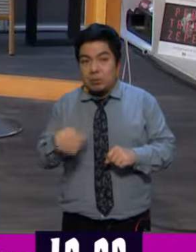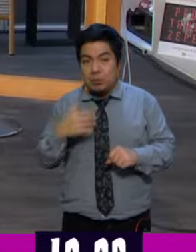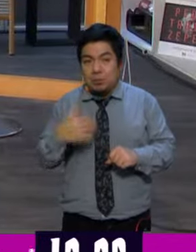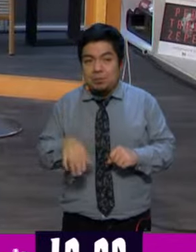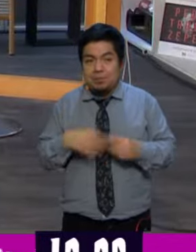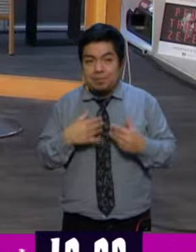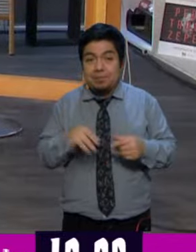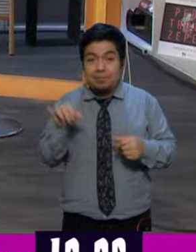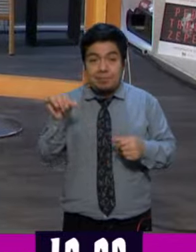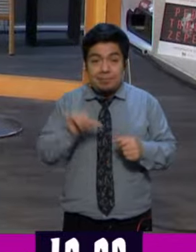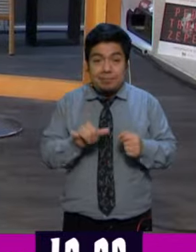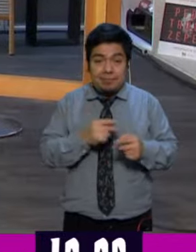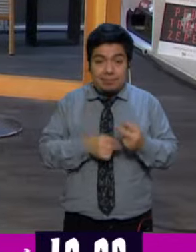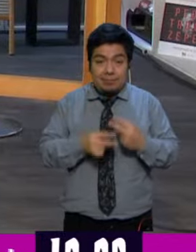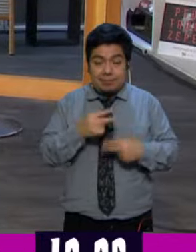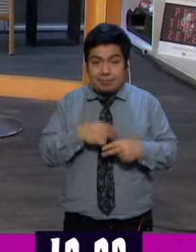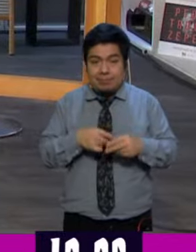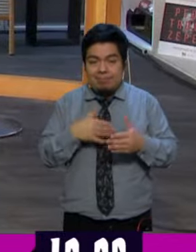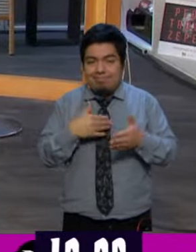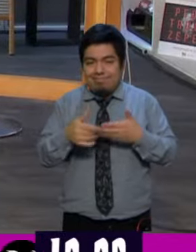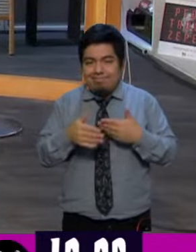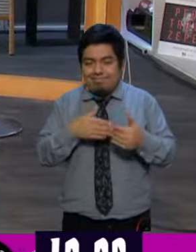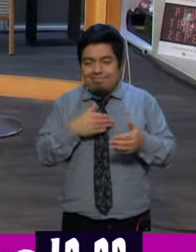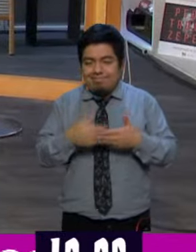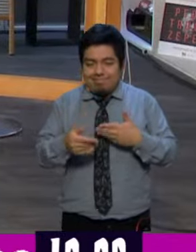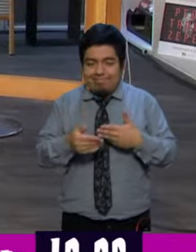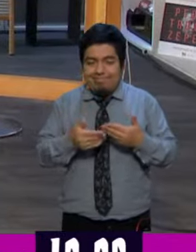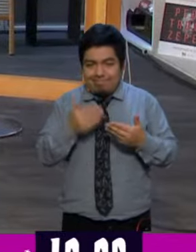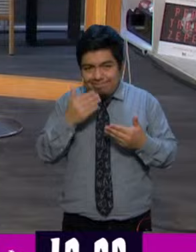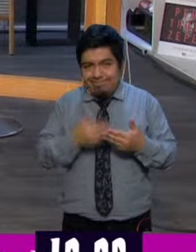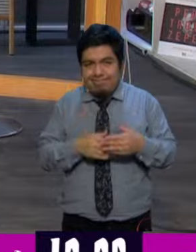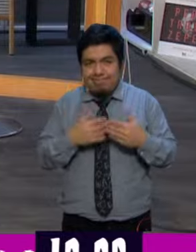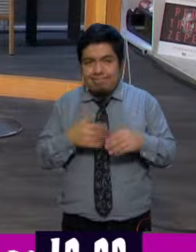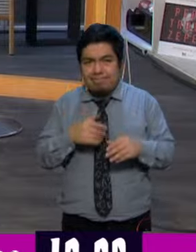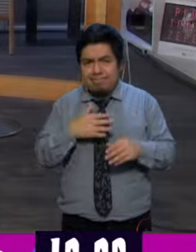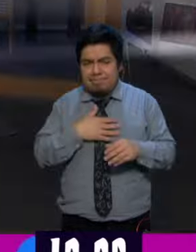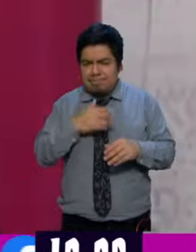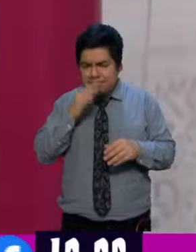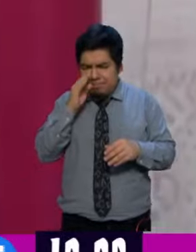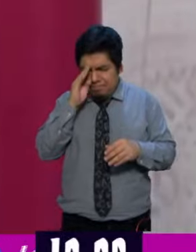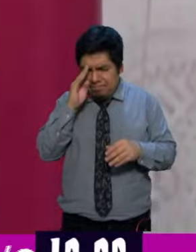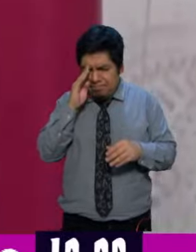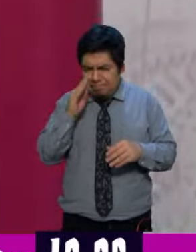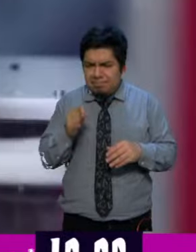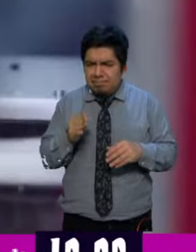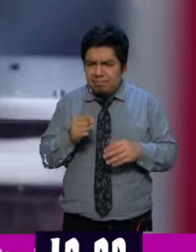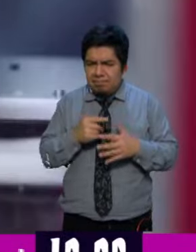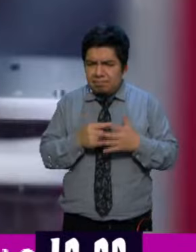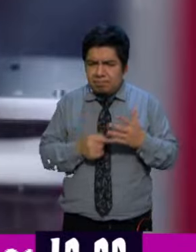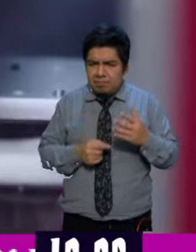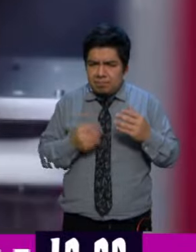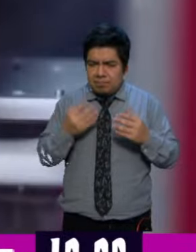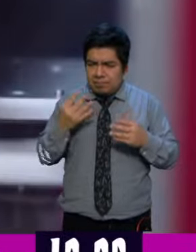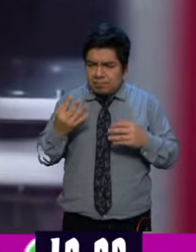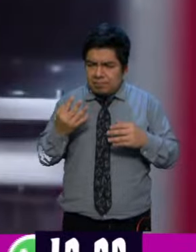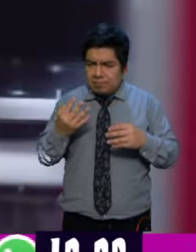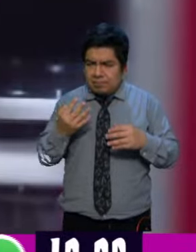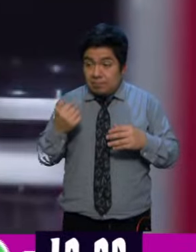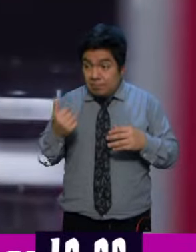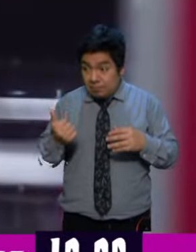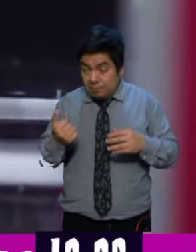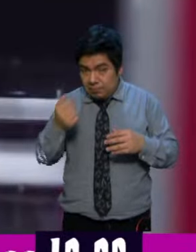Y nos trae lo de moda, lo de novedad. Yo de veras me quedo así como de a cuatro. Yo también. ¿Es neta? Yo de a